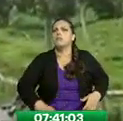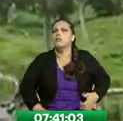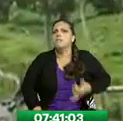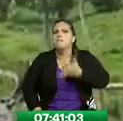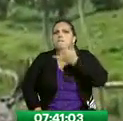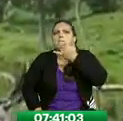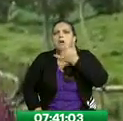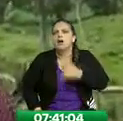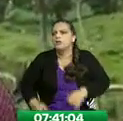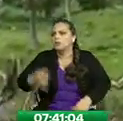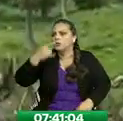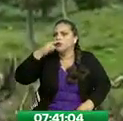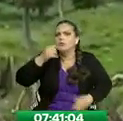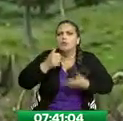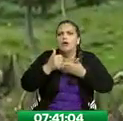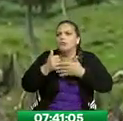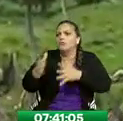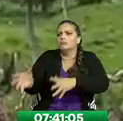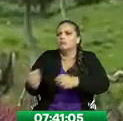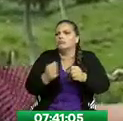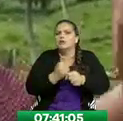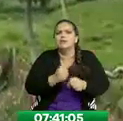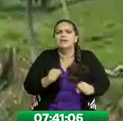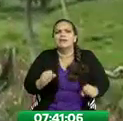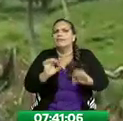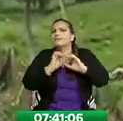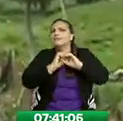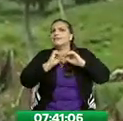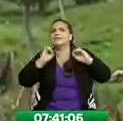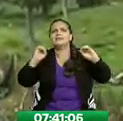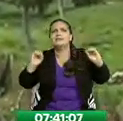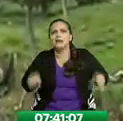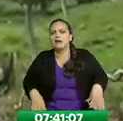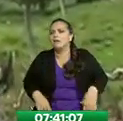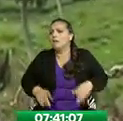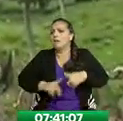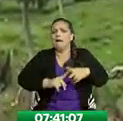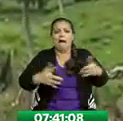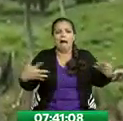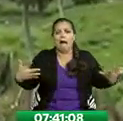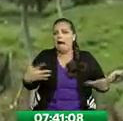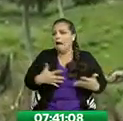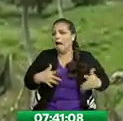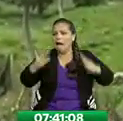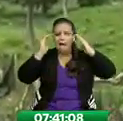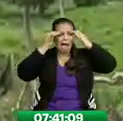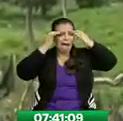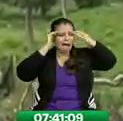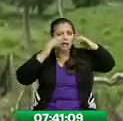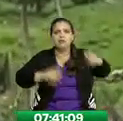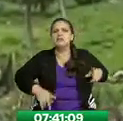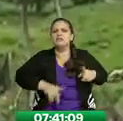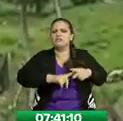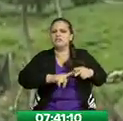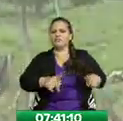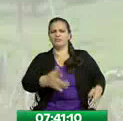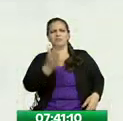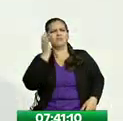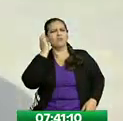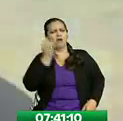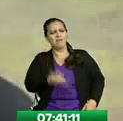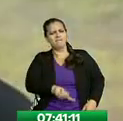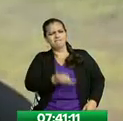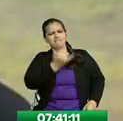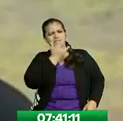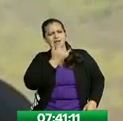el rescate a los niños y se escondió por el monte, huyó. Es muy lamentable realmente ese tipo de acto. Ella no me ayudó nada y